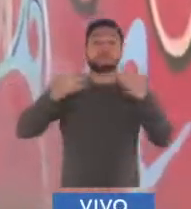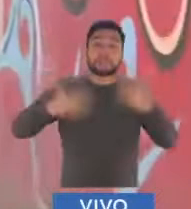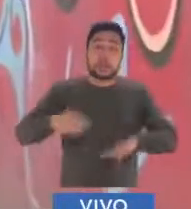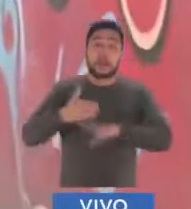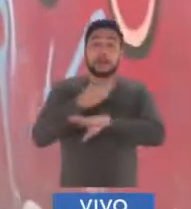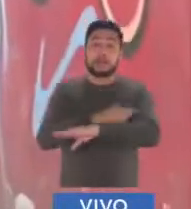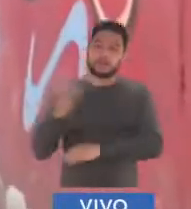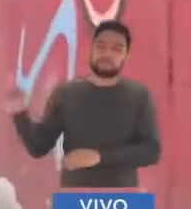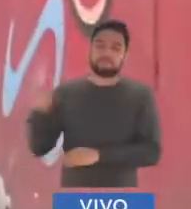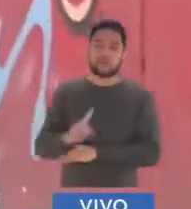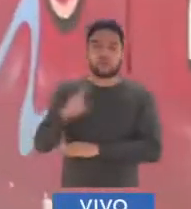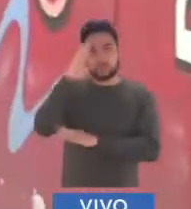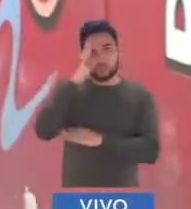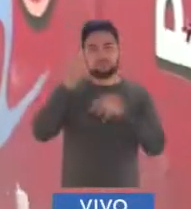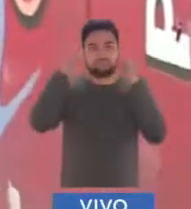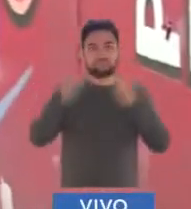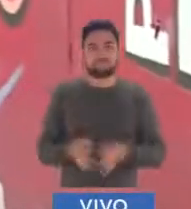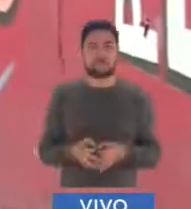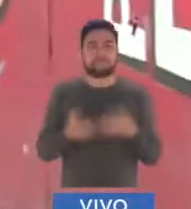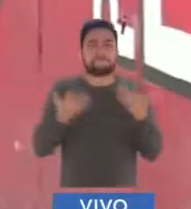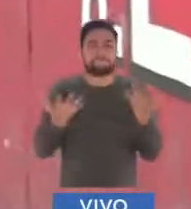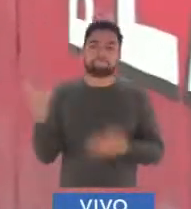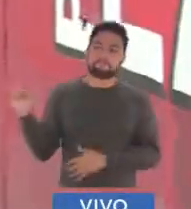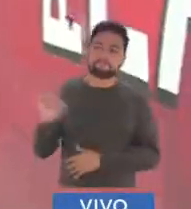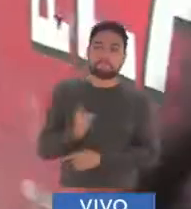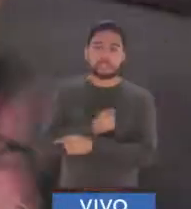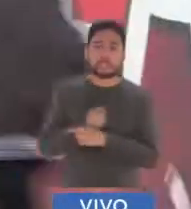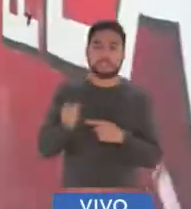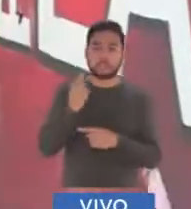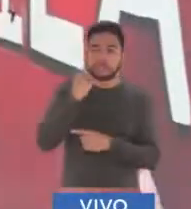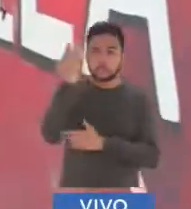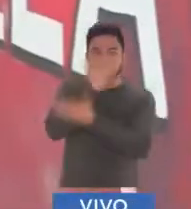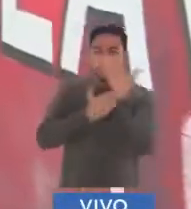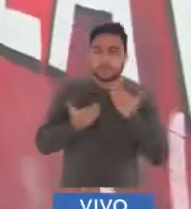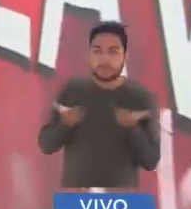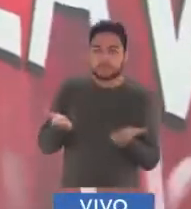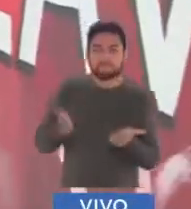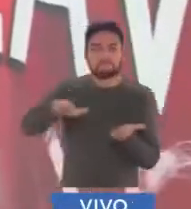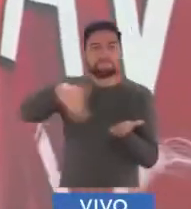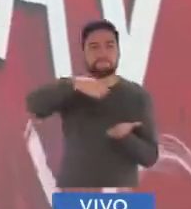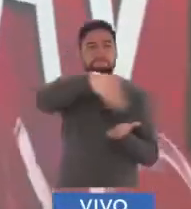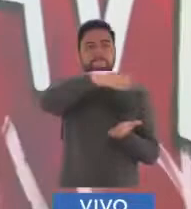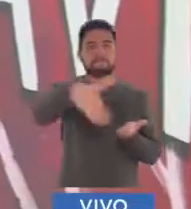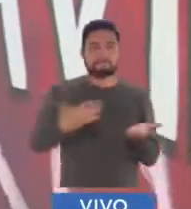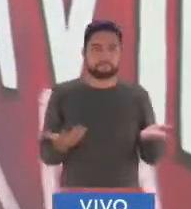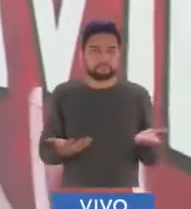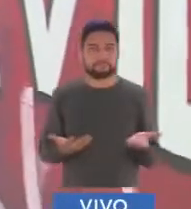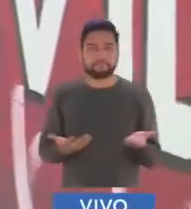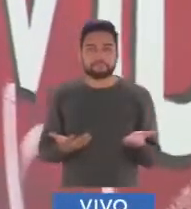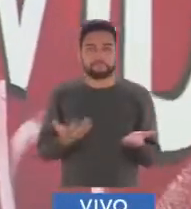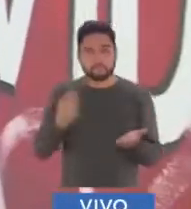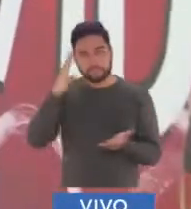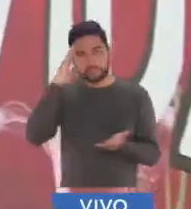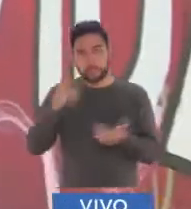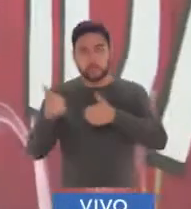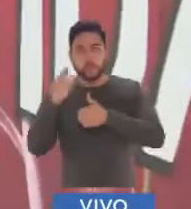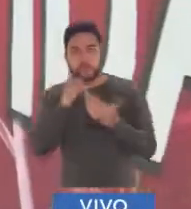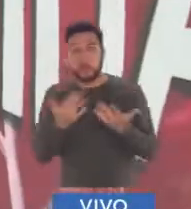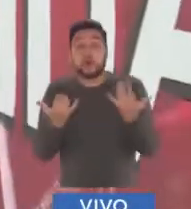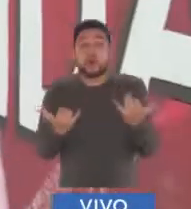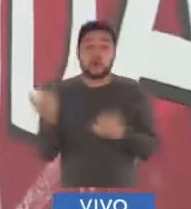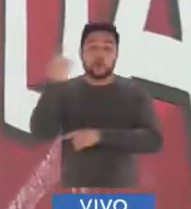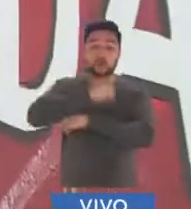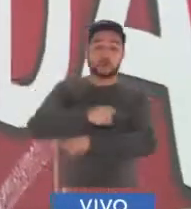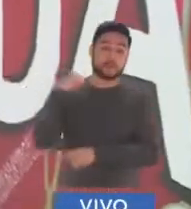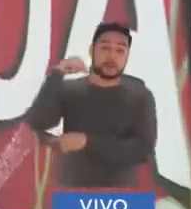policía permanente. Llegamos acá esta semana a hacer ese reporte, ese relato de José, no estaban. Y acá acabamos de llegar,